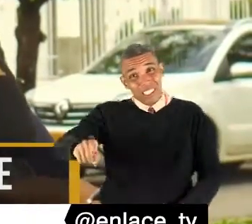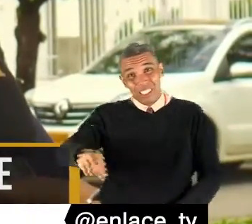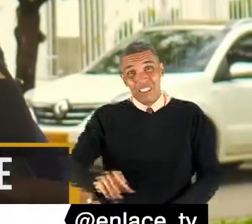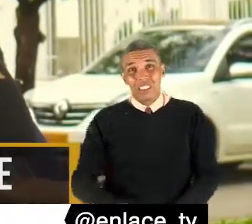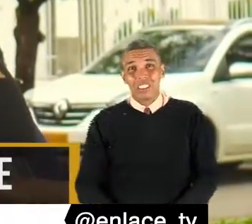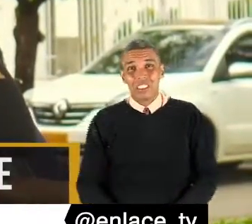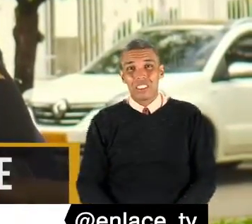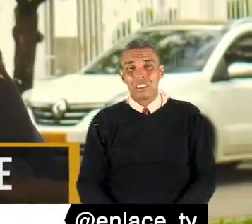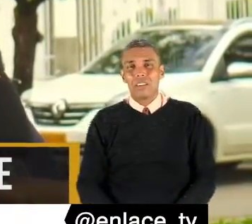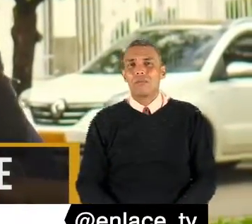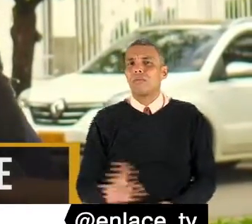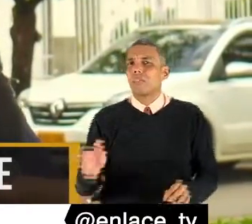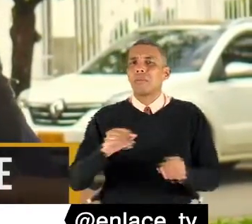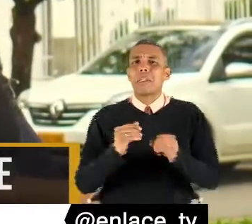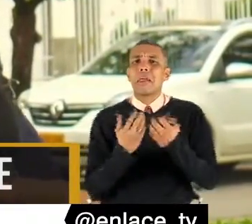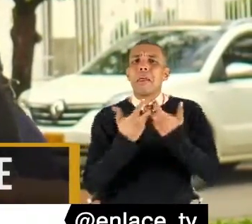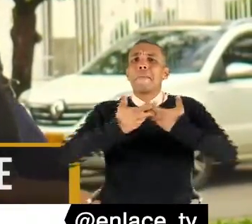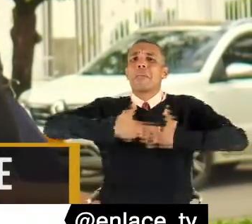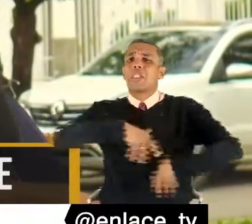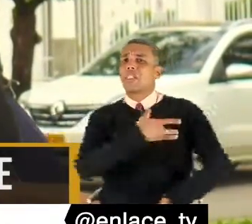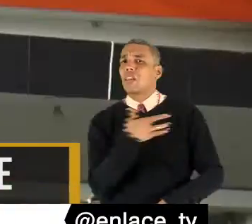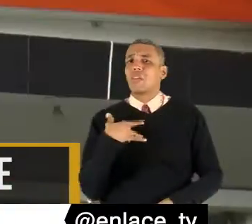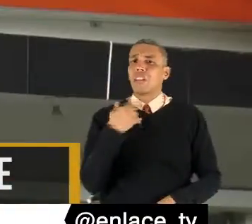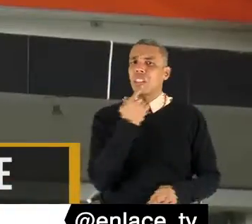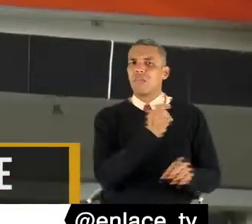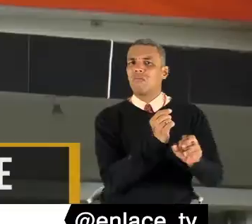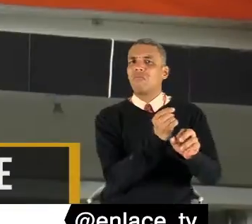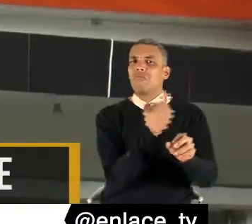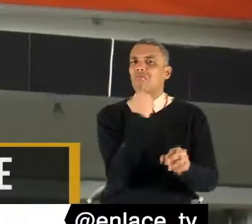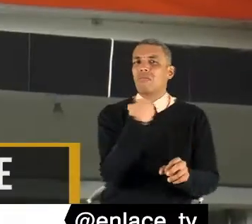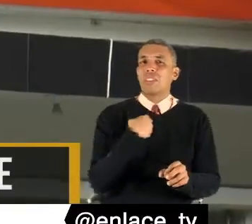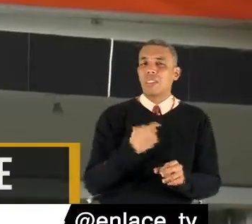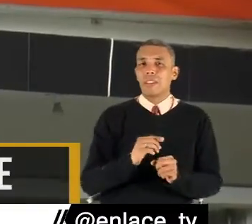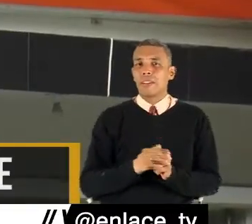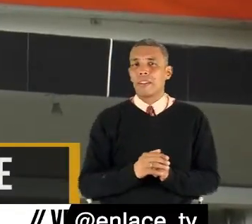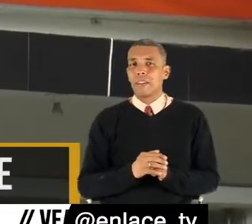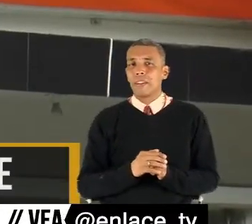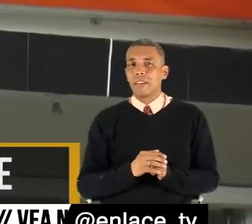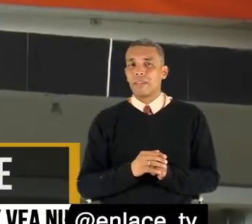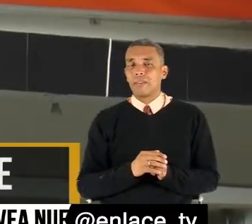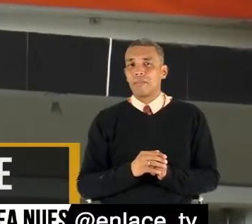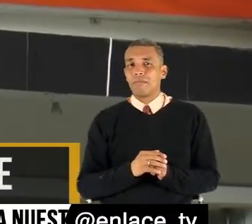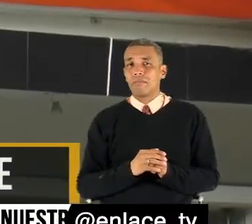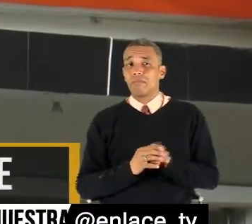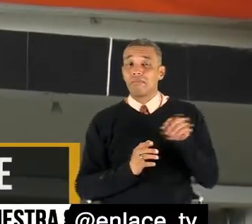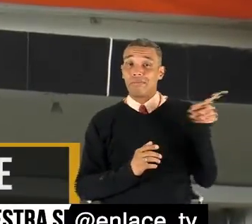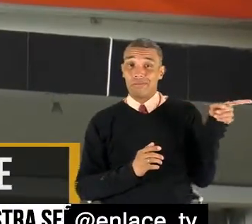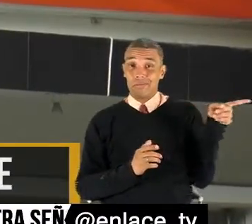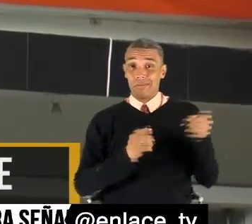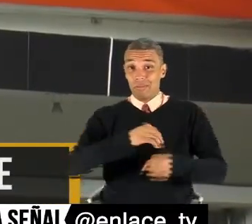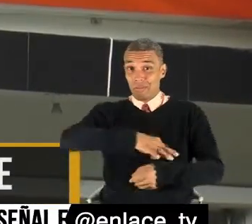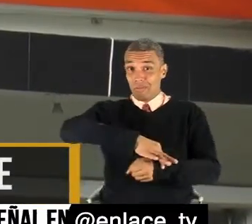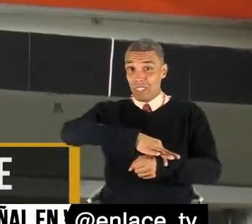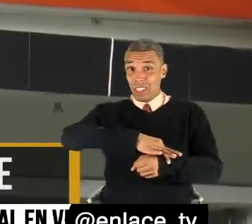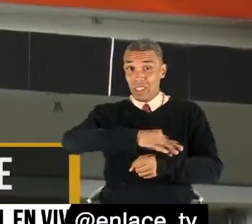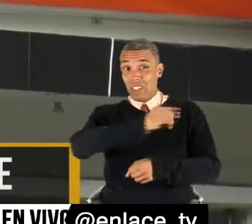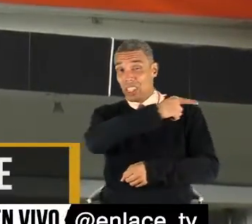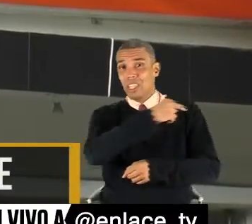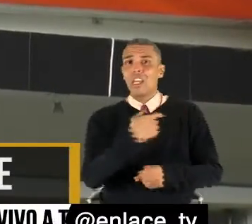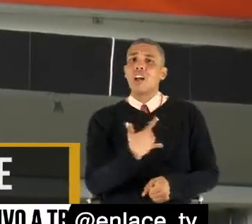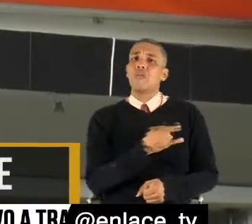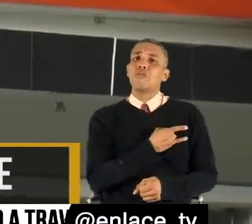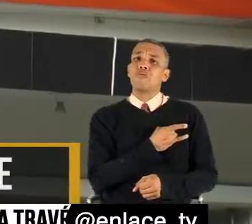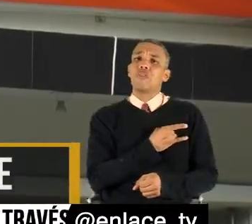Vida lo que me ha respondido a mí es lo siguiente, de que pues como el cirujano que lo atendió a él, lo atendió en el Hospital Universitario de